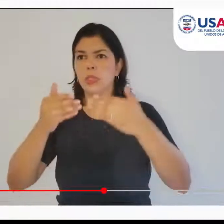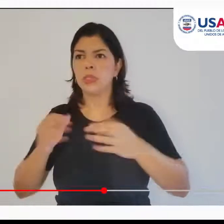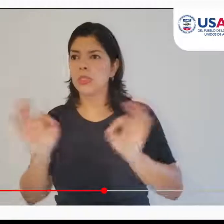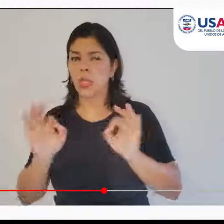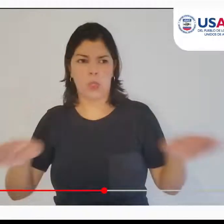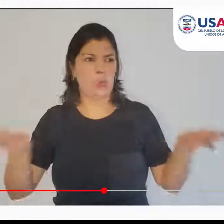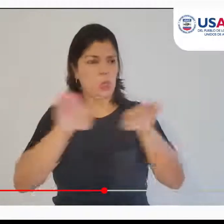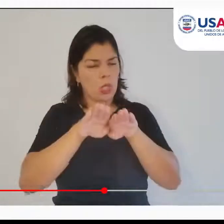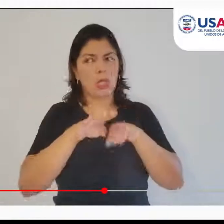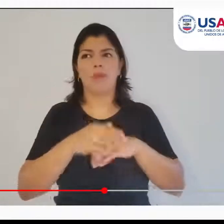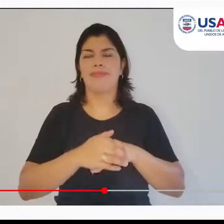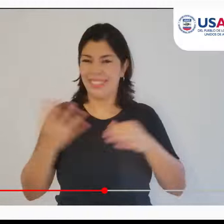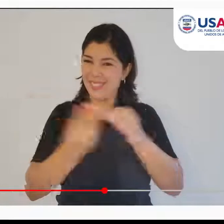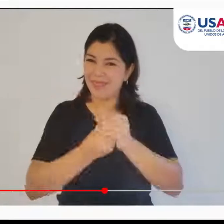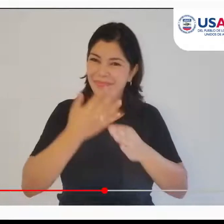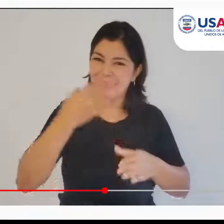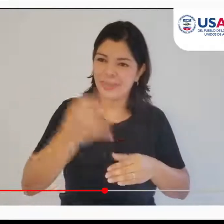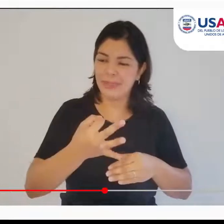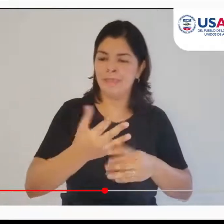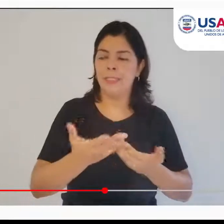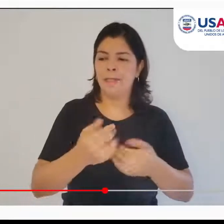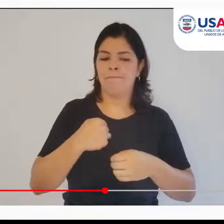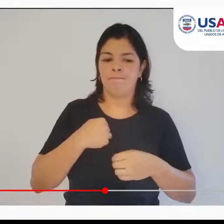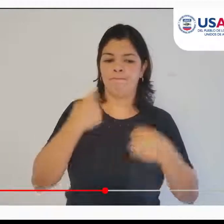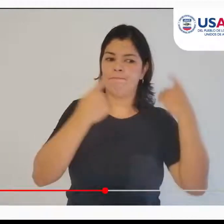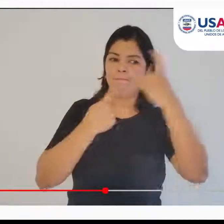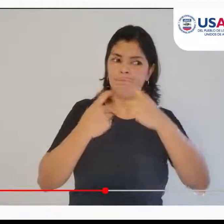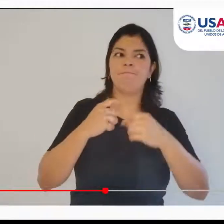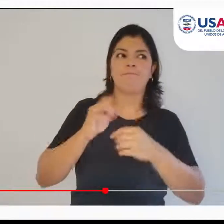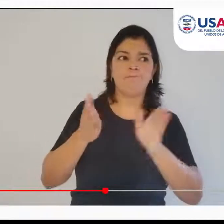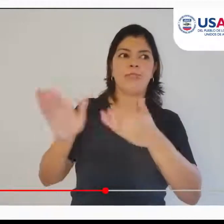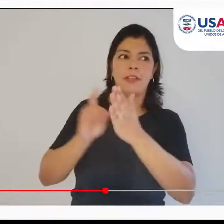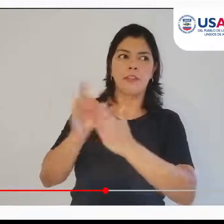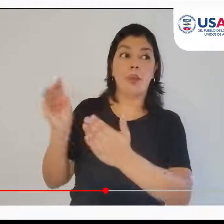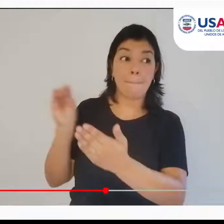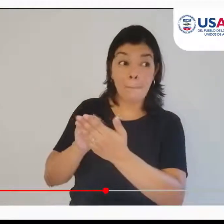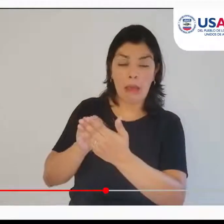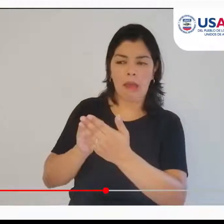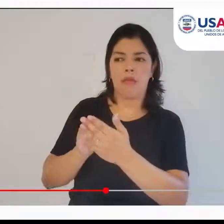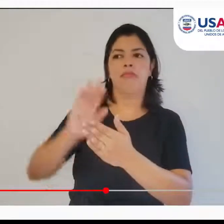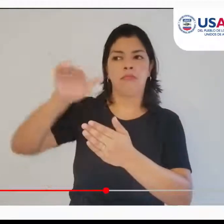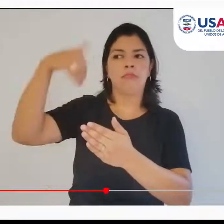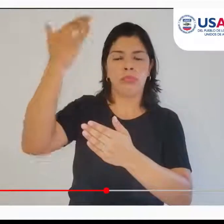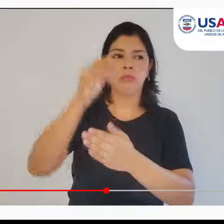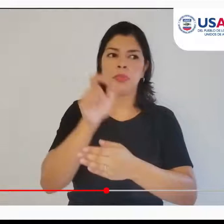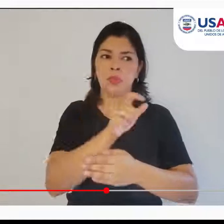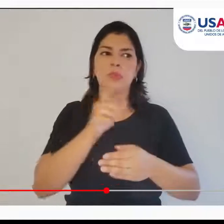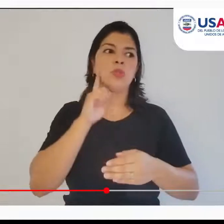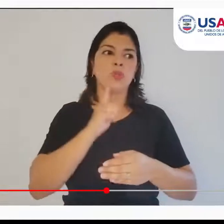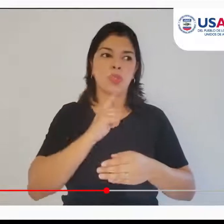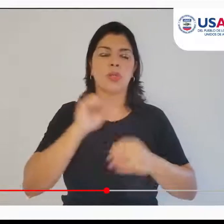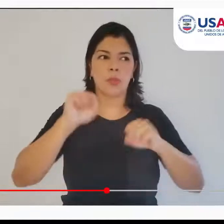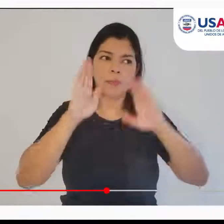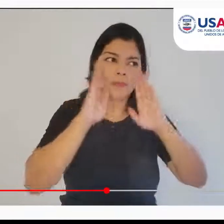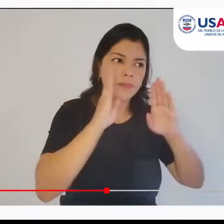inclusión. Entonces consideramos que si quedaba en el plan de desarrollo, entonces las personas sordas verdaderamente iban a poder acceder a